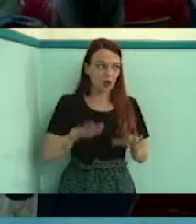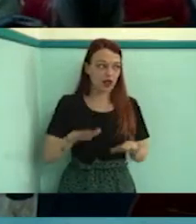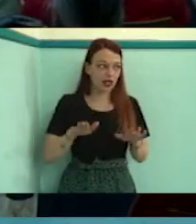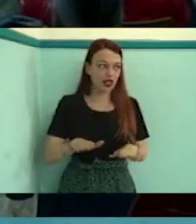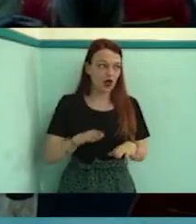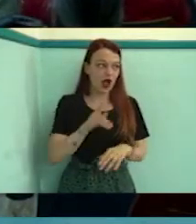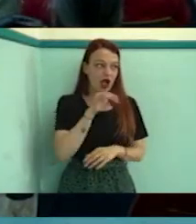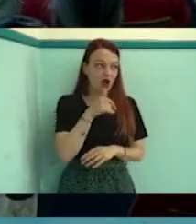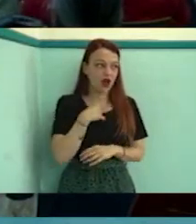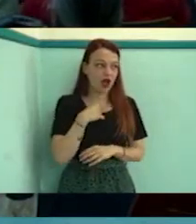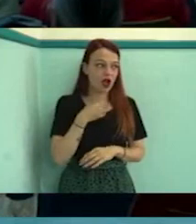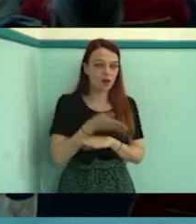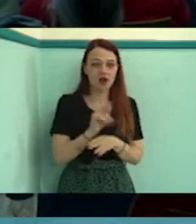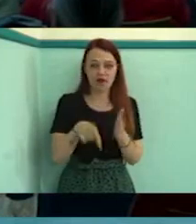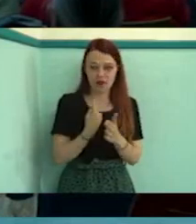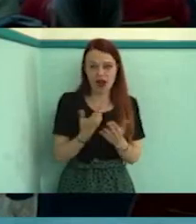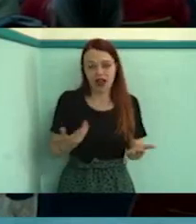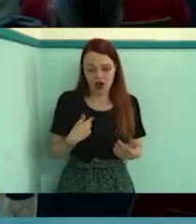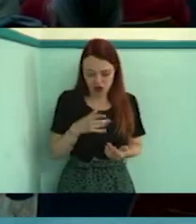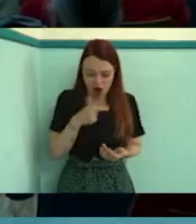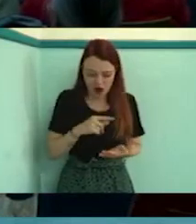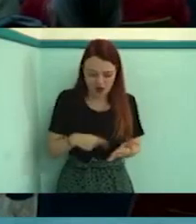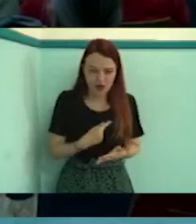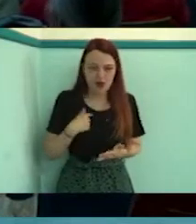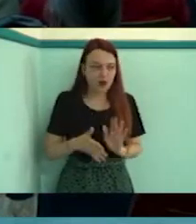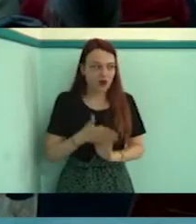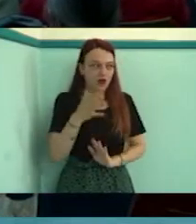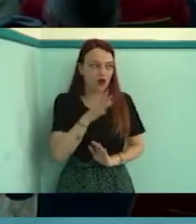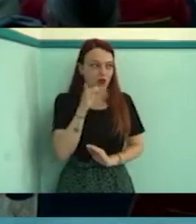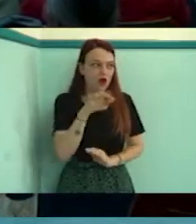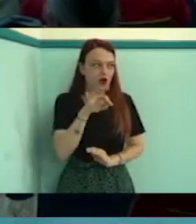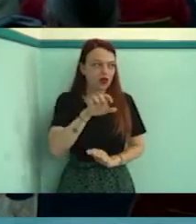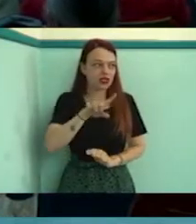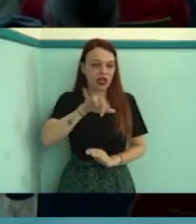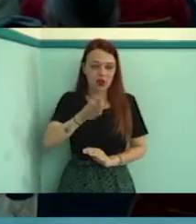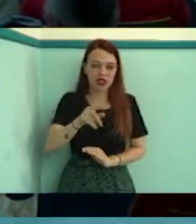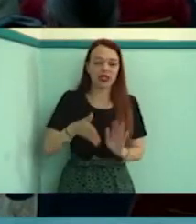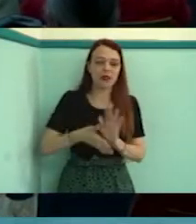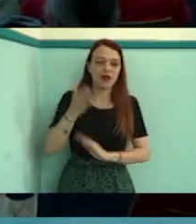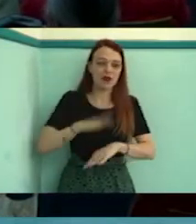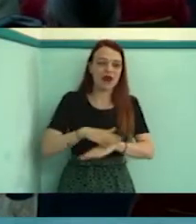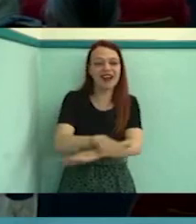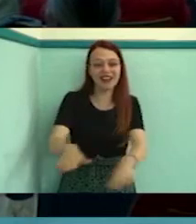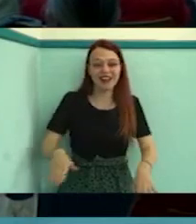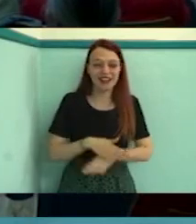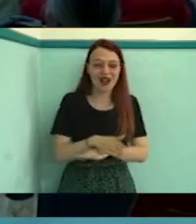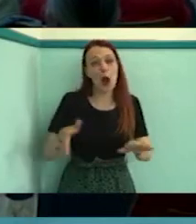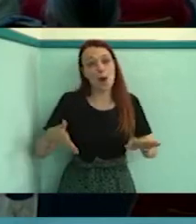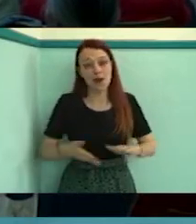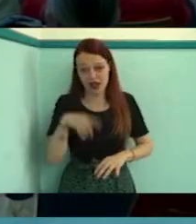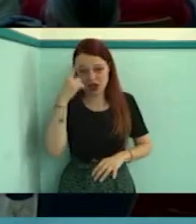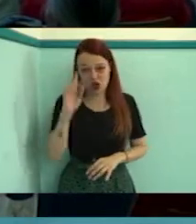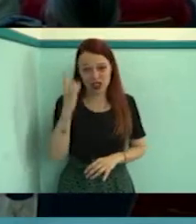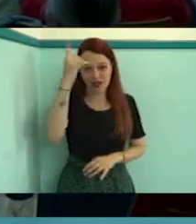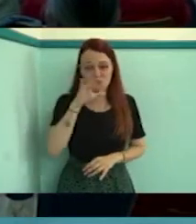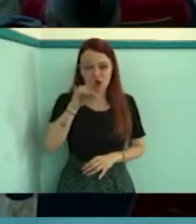bueno ahora me voy a playa chica eh a firmarse claro y ahas firmó Ahora me voy yo que me va a llevar José Luis y yo me voy a playa chica darme un baño hombre no lo sabe Dios que ayer